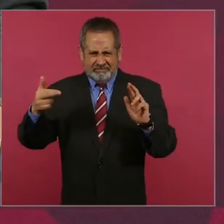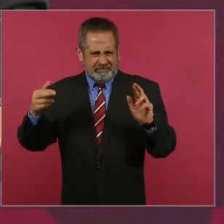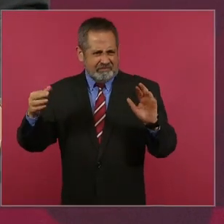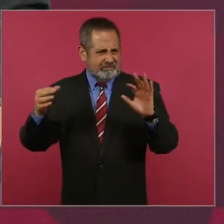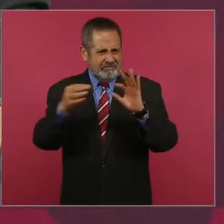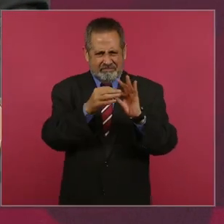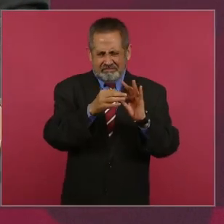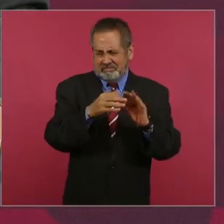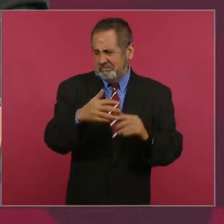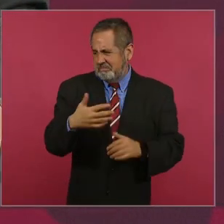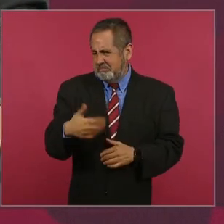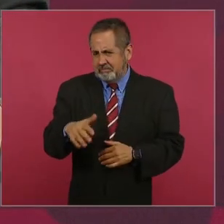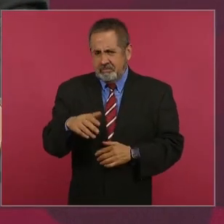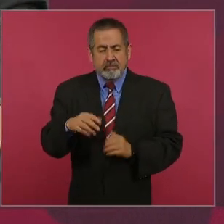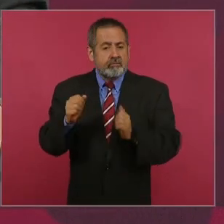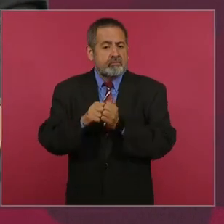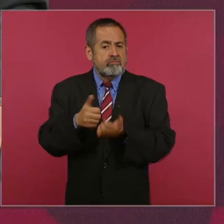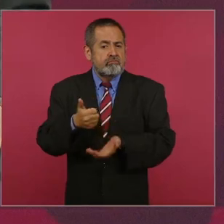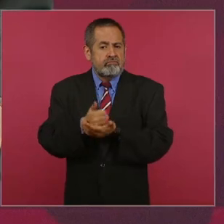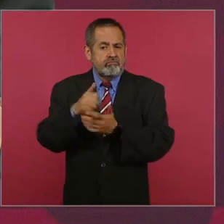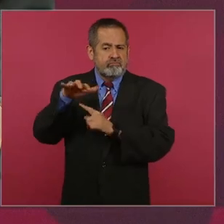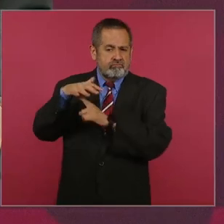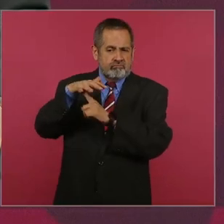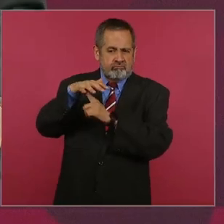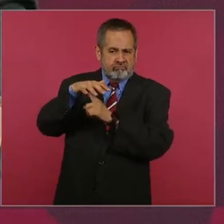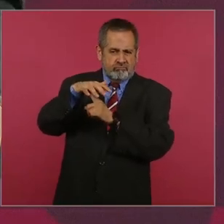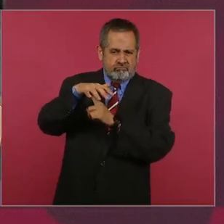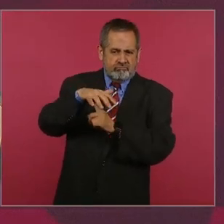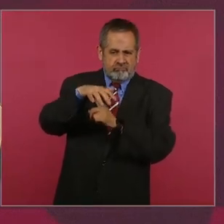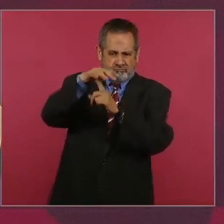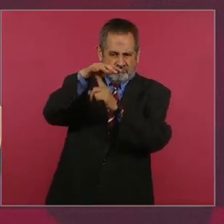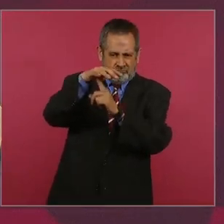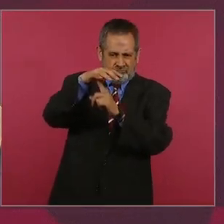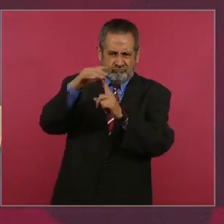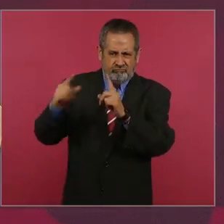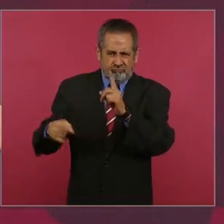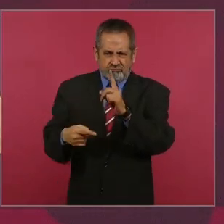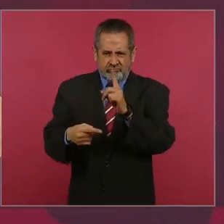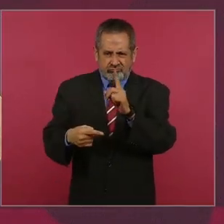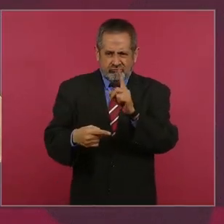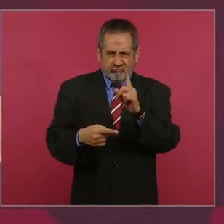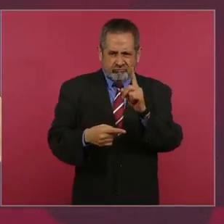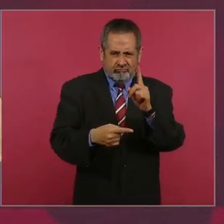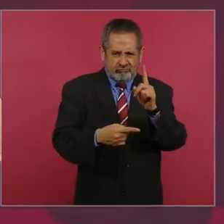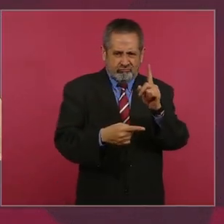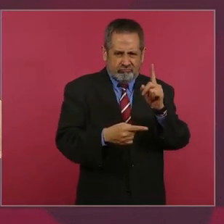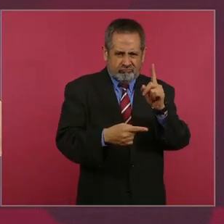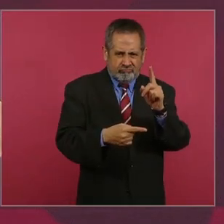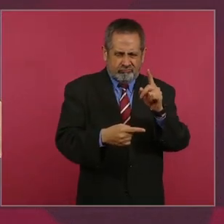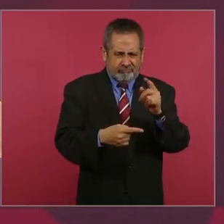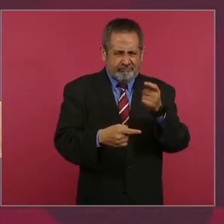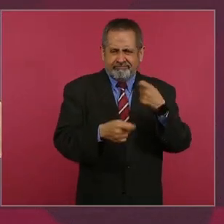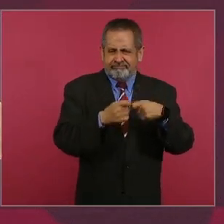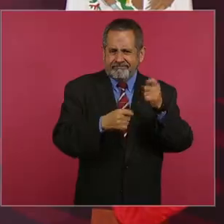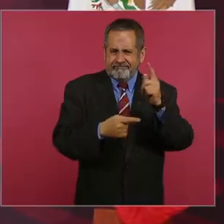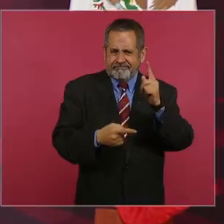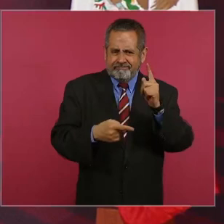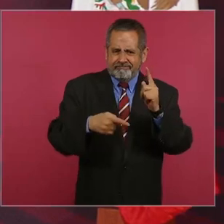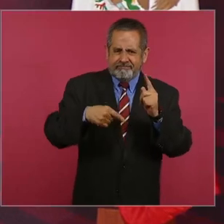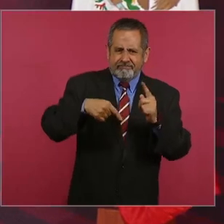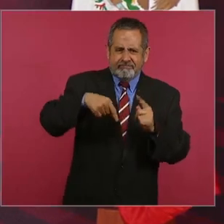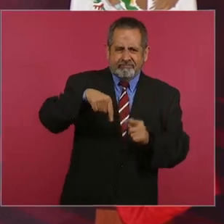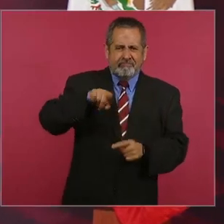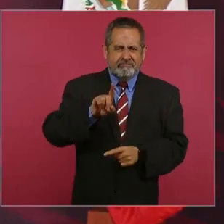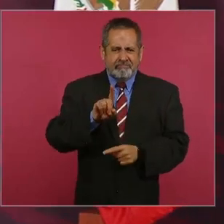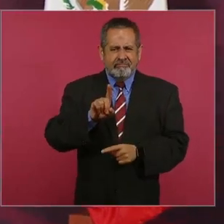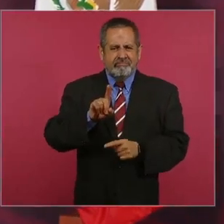con helicóptero con helicóptero postes trasladado con helicóptero a las zonas más